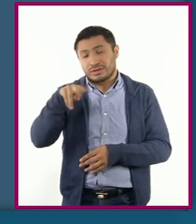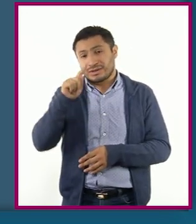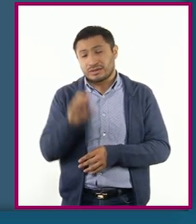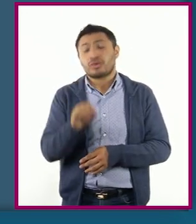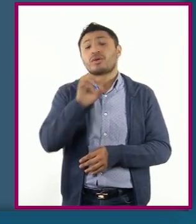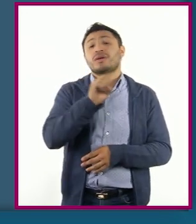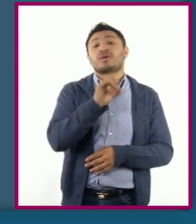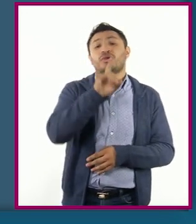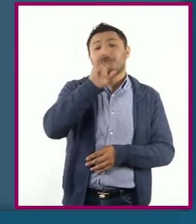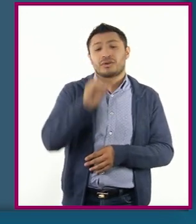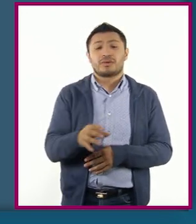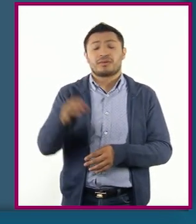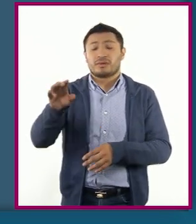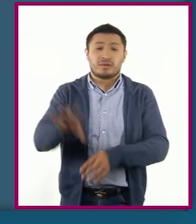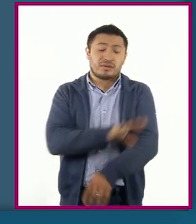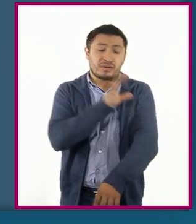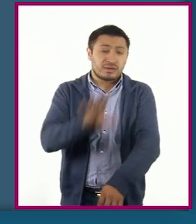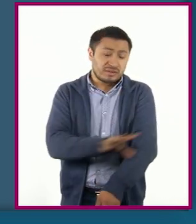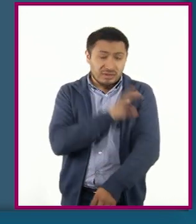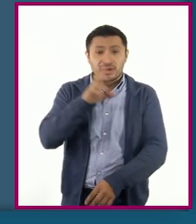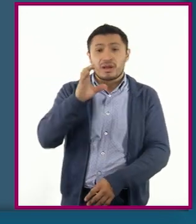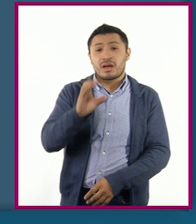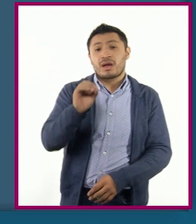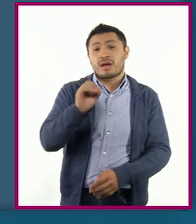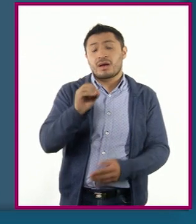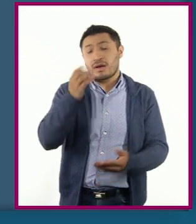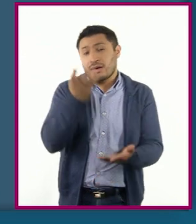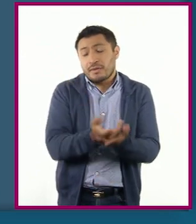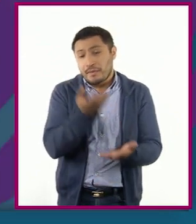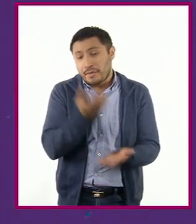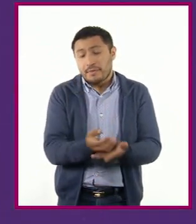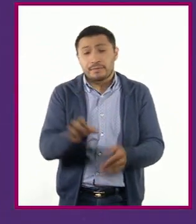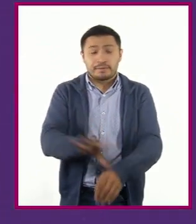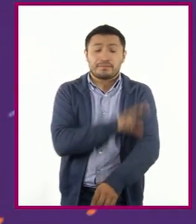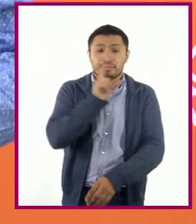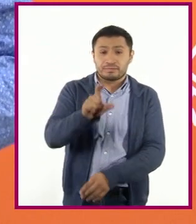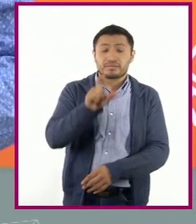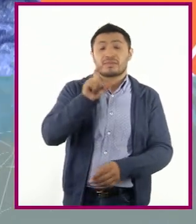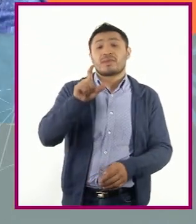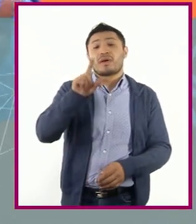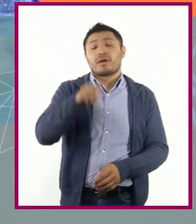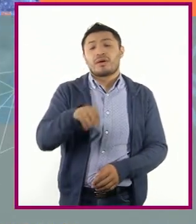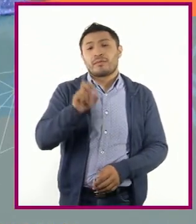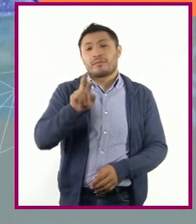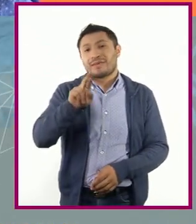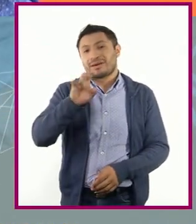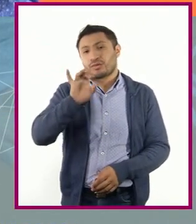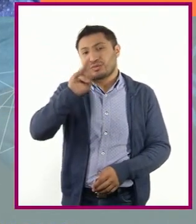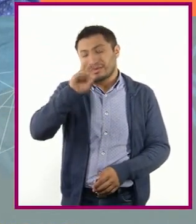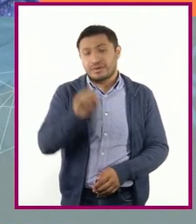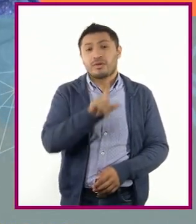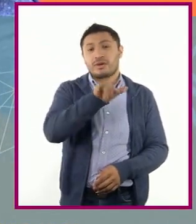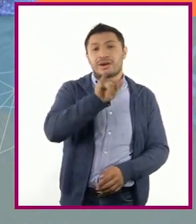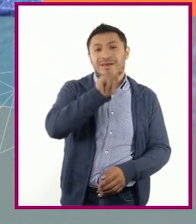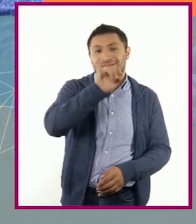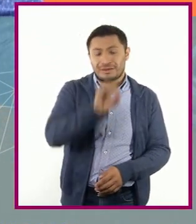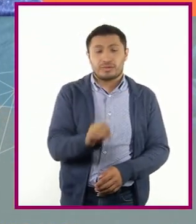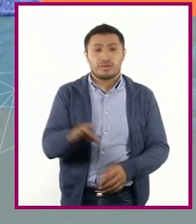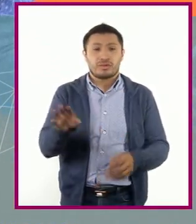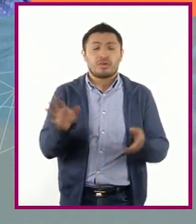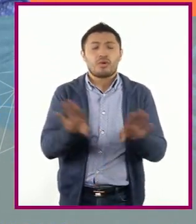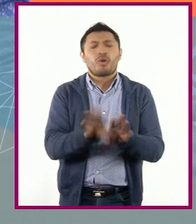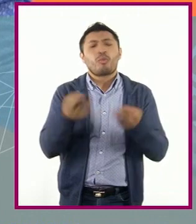en las instalaciones eléctricas. En las pilas podemos encontrar mercurio o litio. ¿Cómo se representan